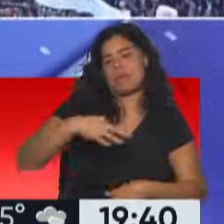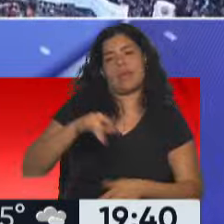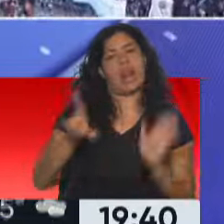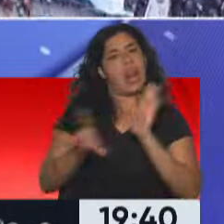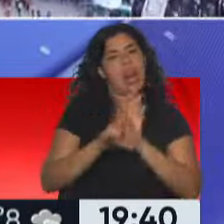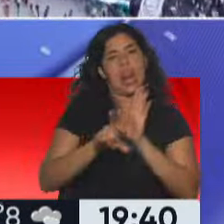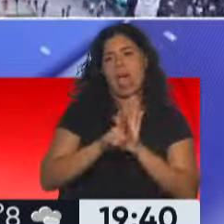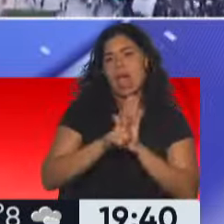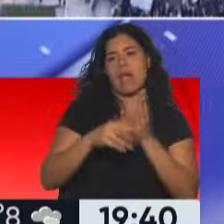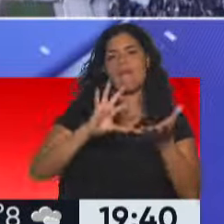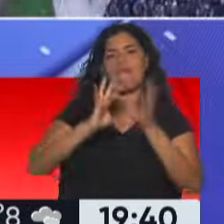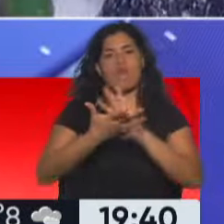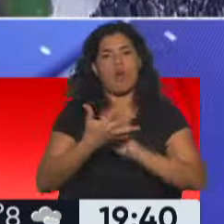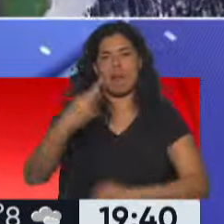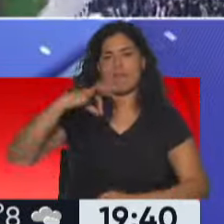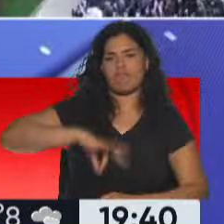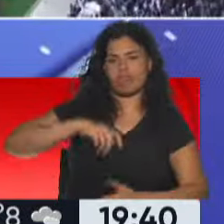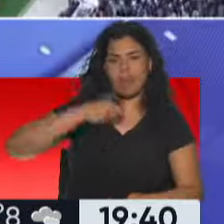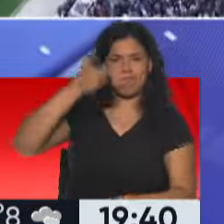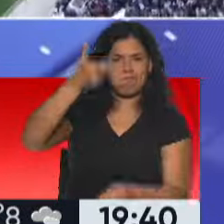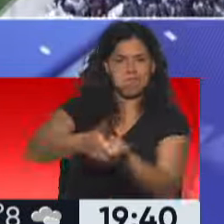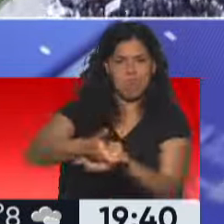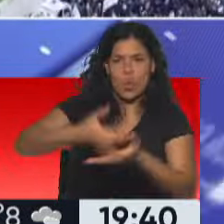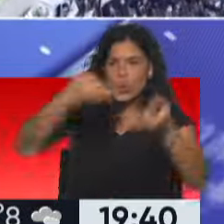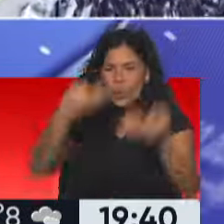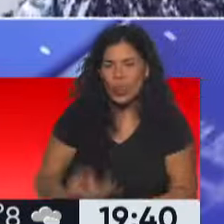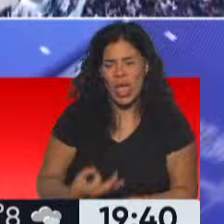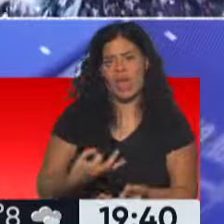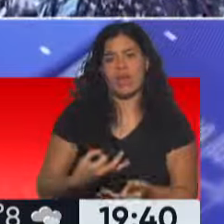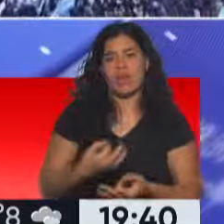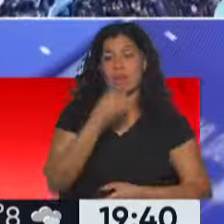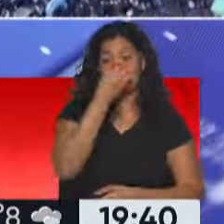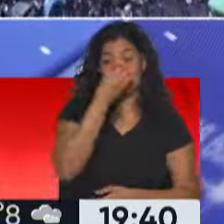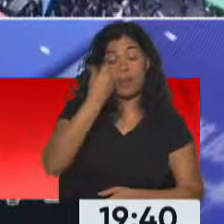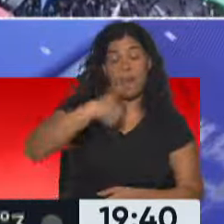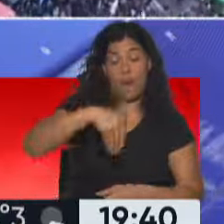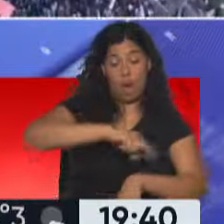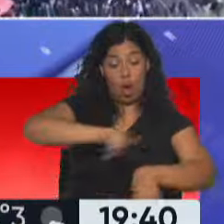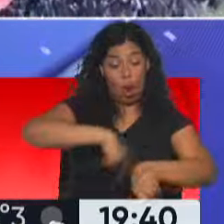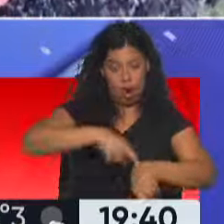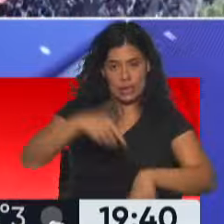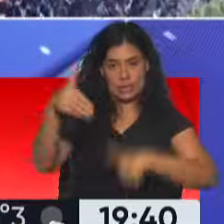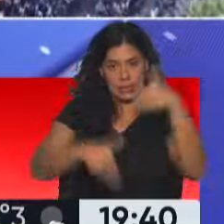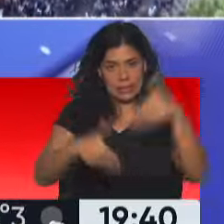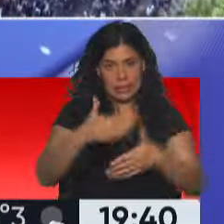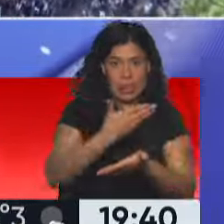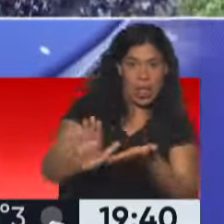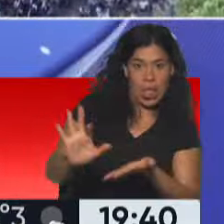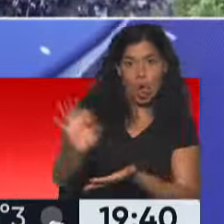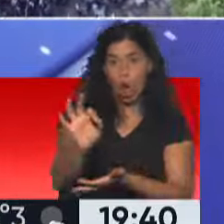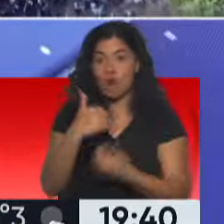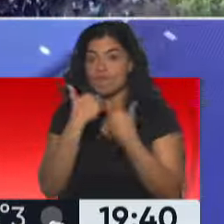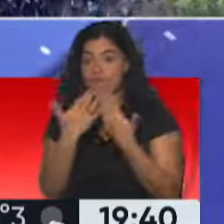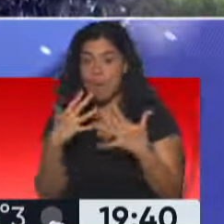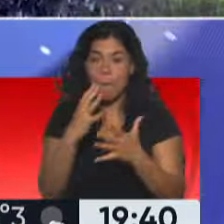las casas de altos estudios, que será vetada en las próximas horas. Es la segunda vez que durante el mandato de